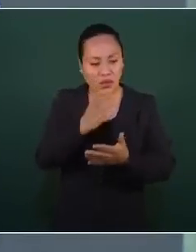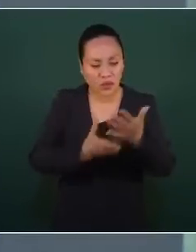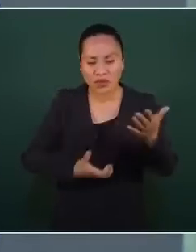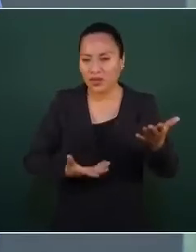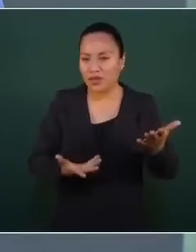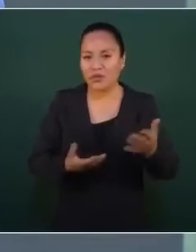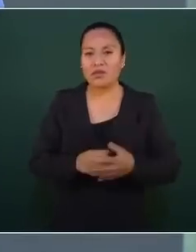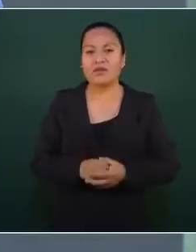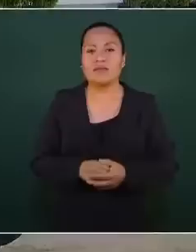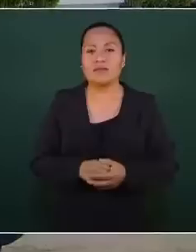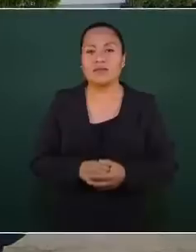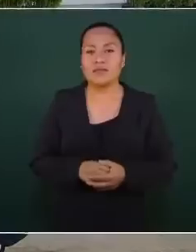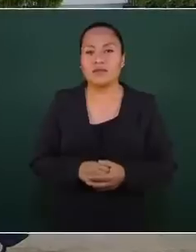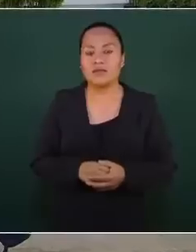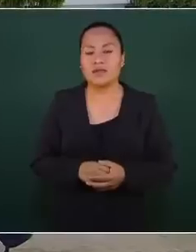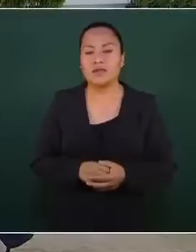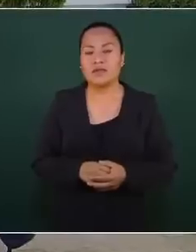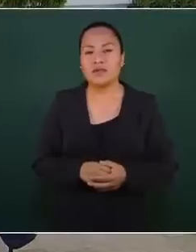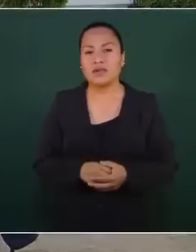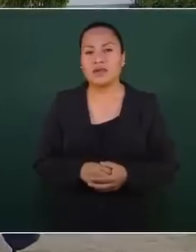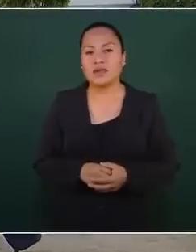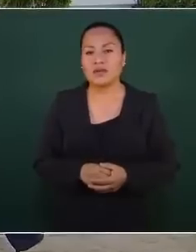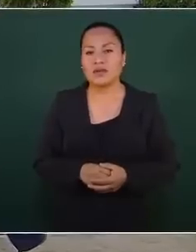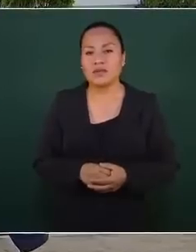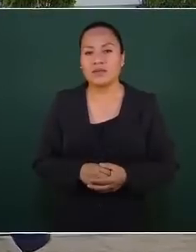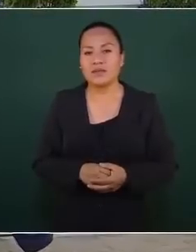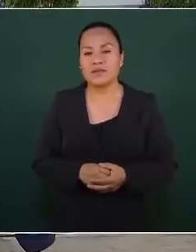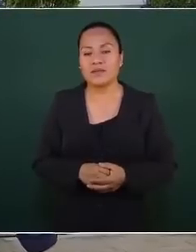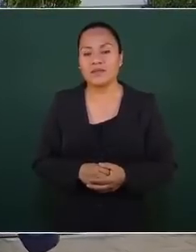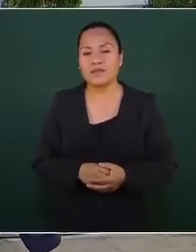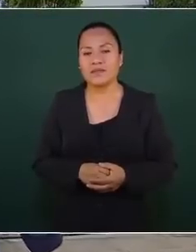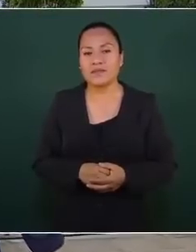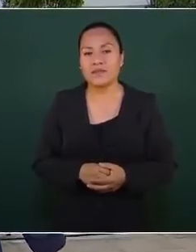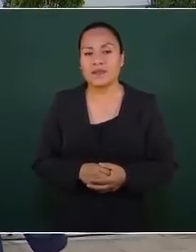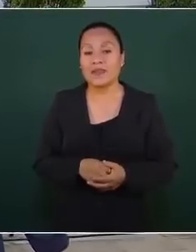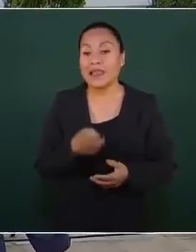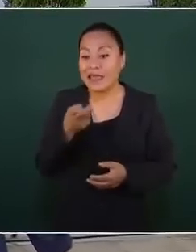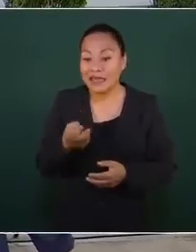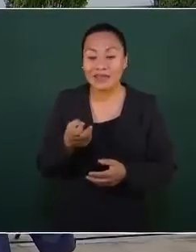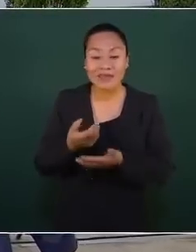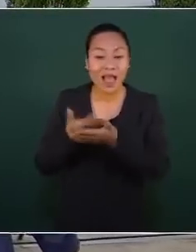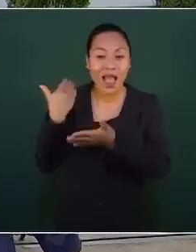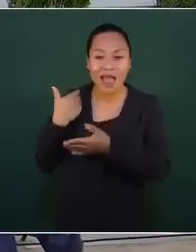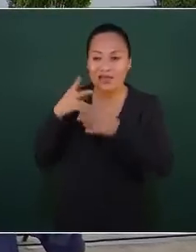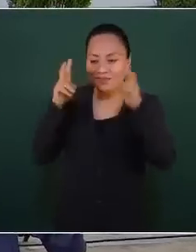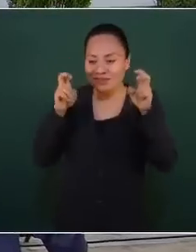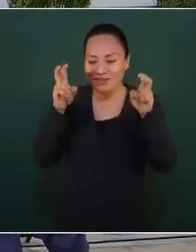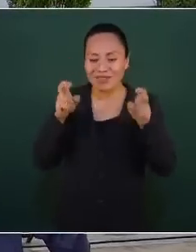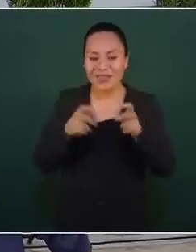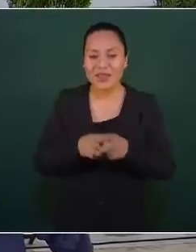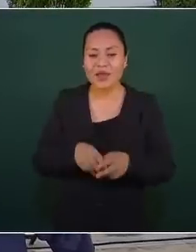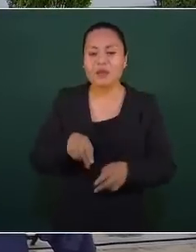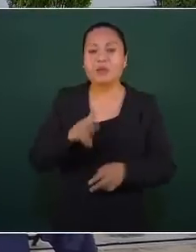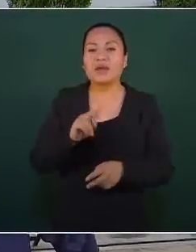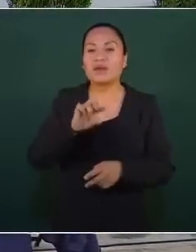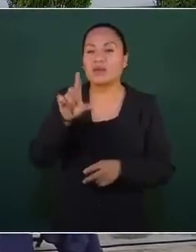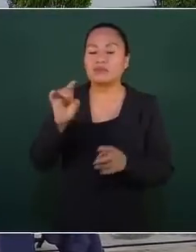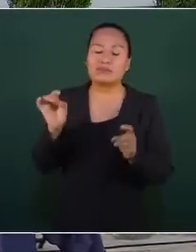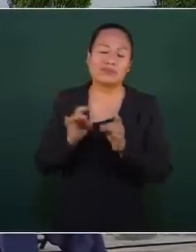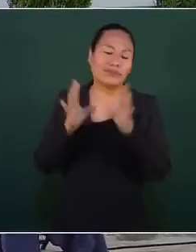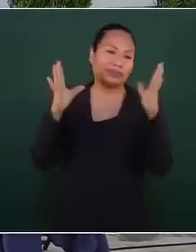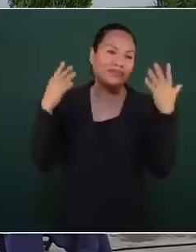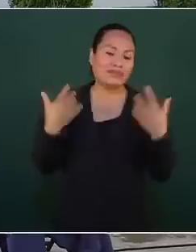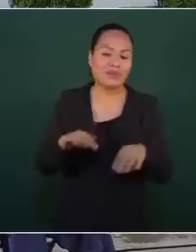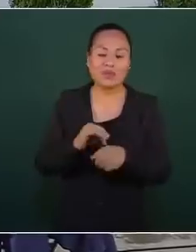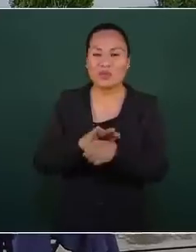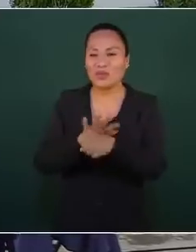En eso estábamos cuando nos llega la pandemia, tenemos que contratar